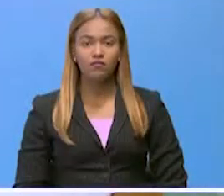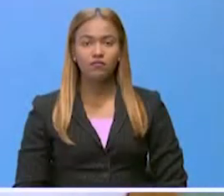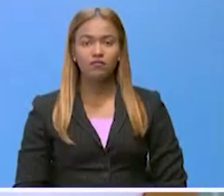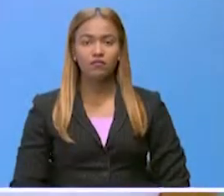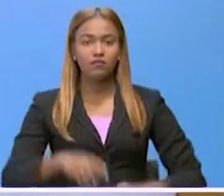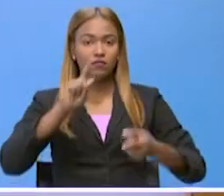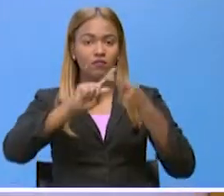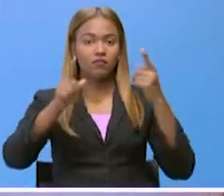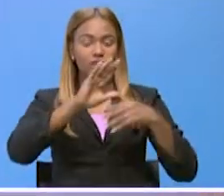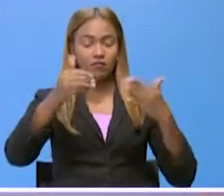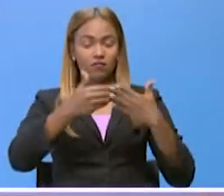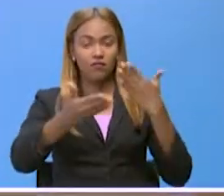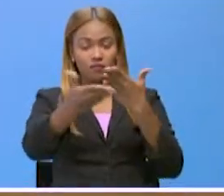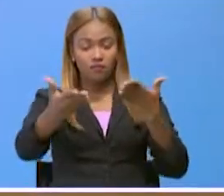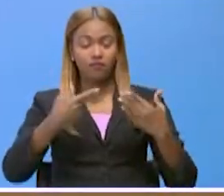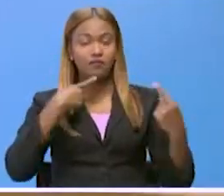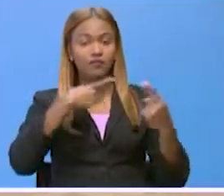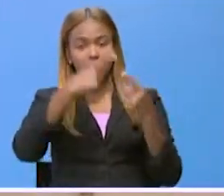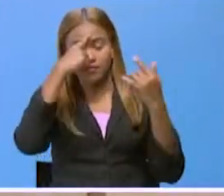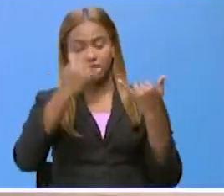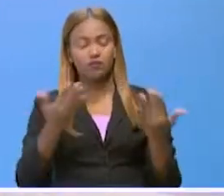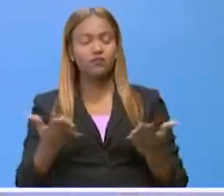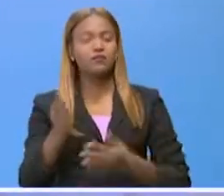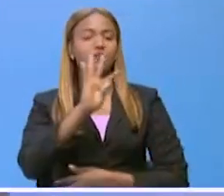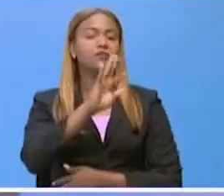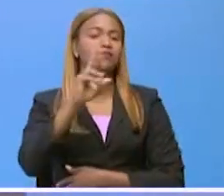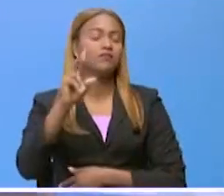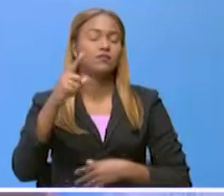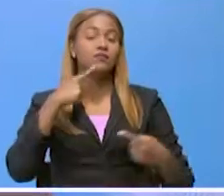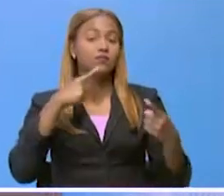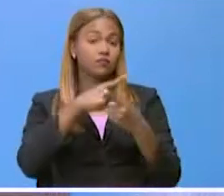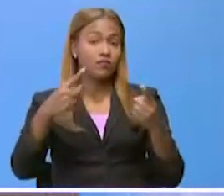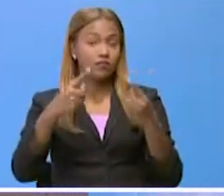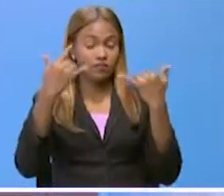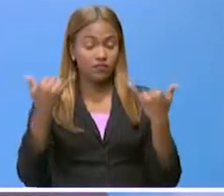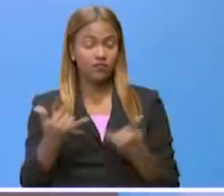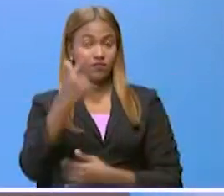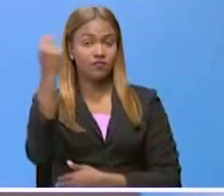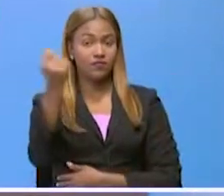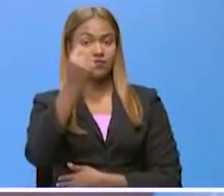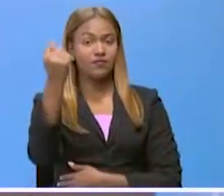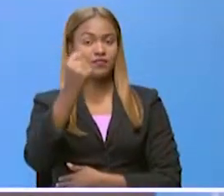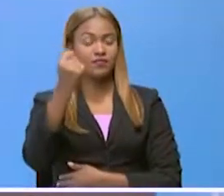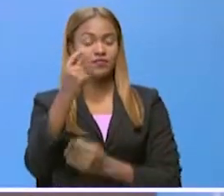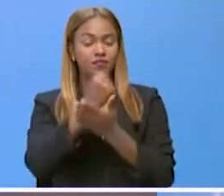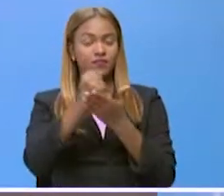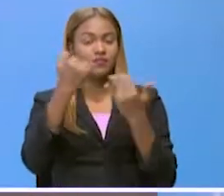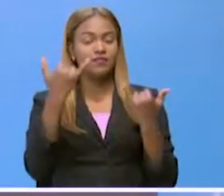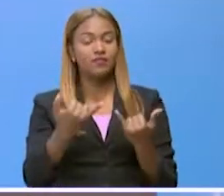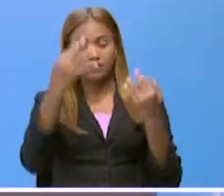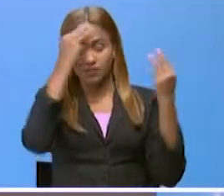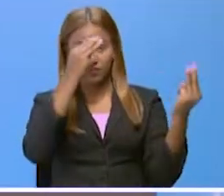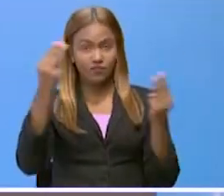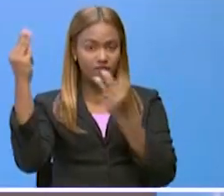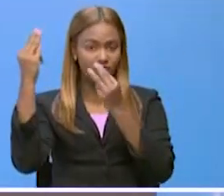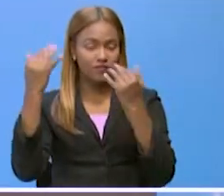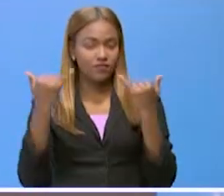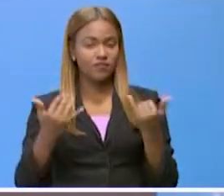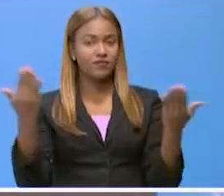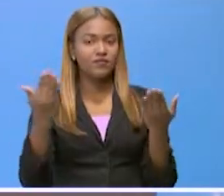amigos bienvenidos sean dos a esta emisión estelar de 4 r de noticias es martes santos hoy conmemoramos